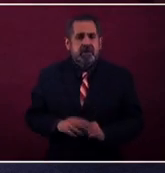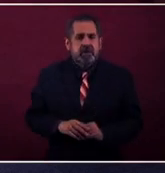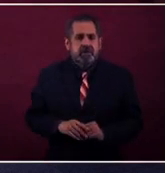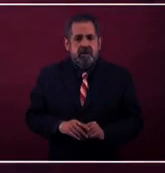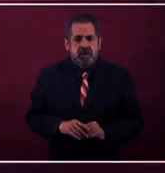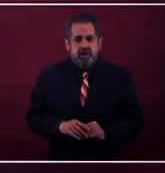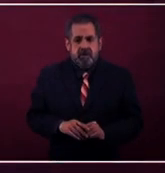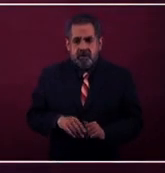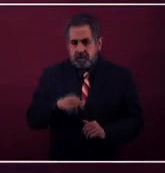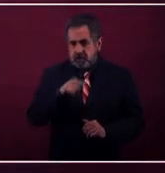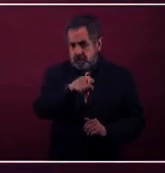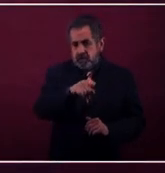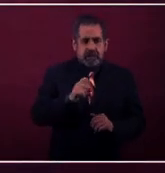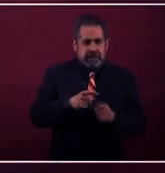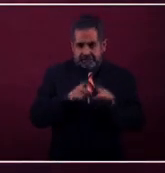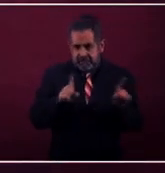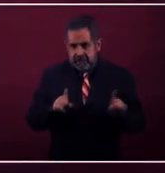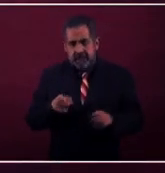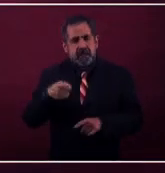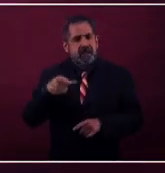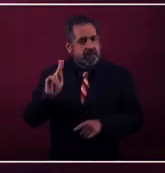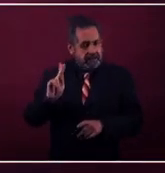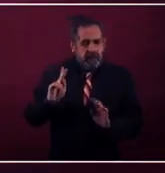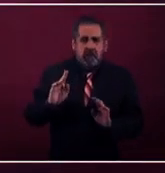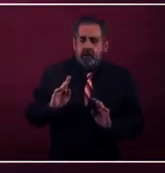No es tu caso, pero en la medida